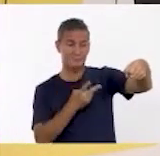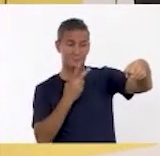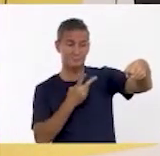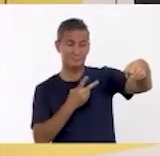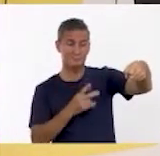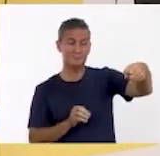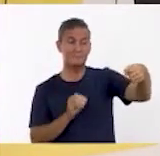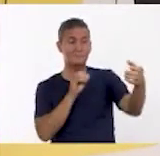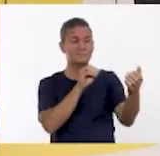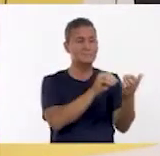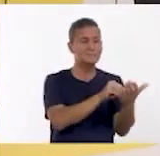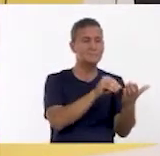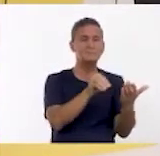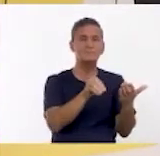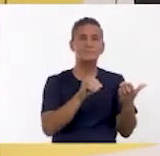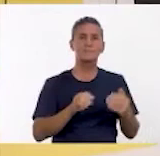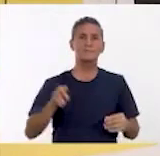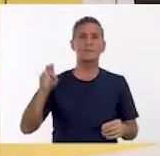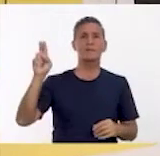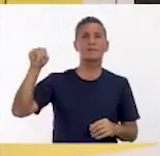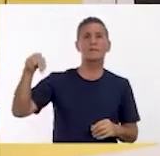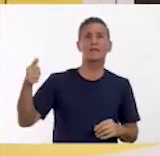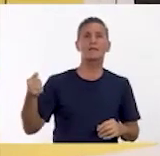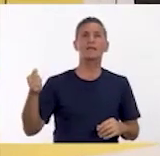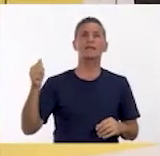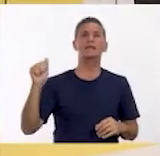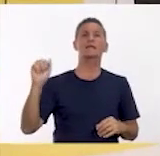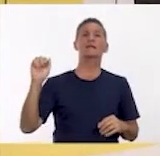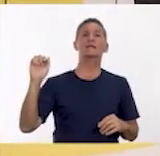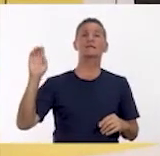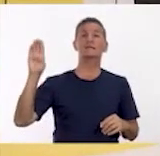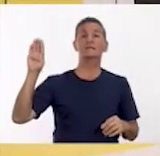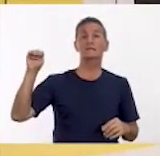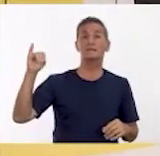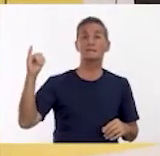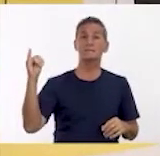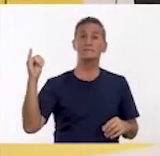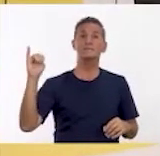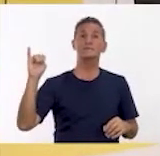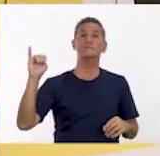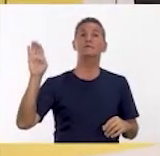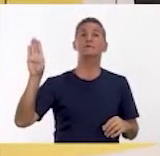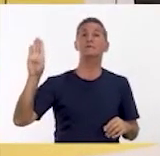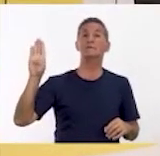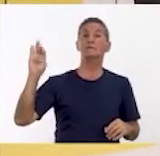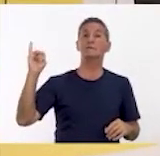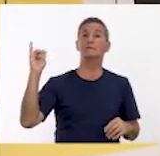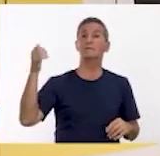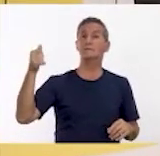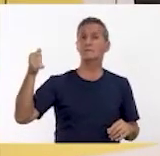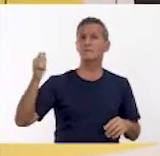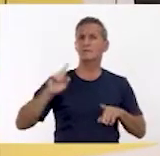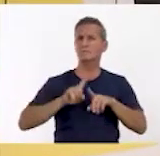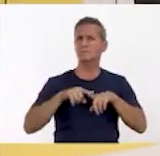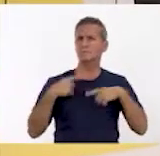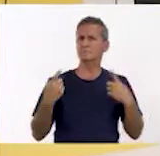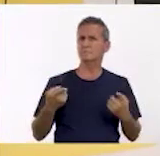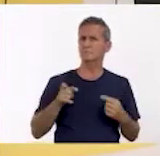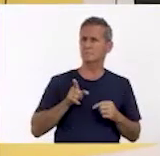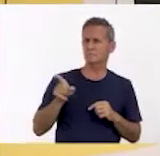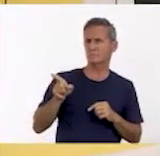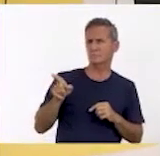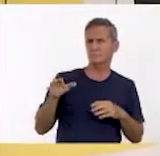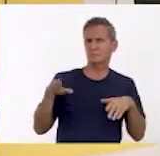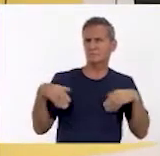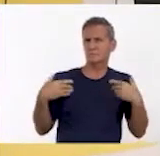hacer referencia a la localización de Namibia y la localización de Sudáfrica. ¿Por qué